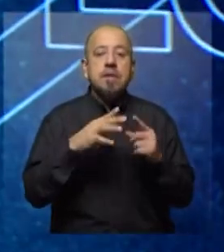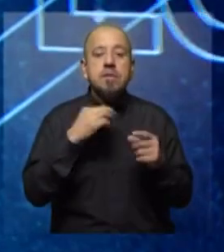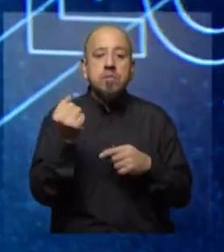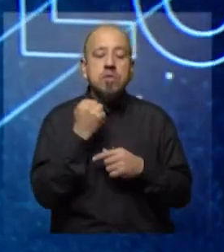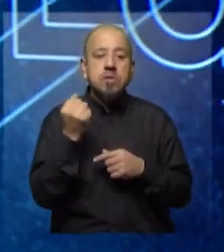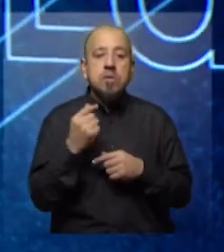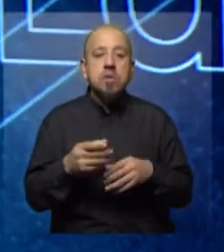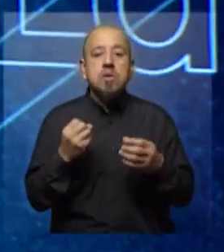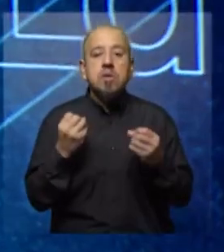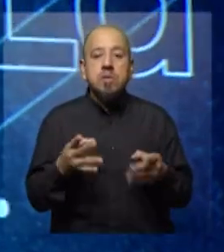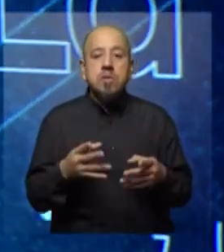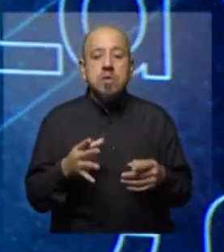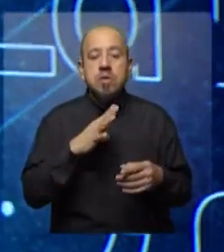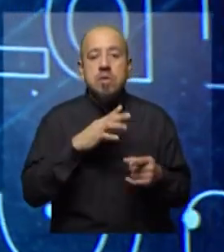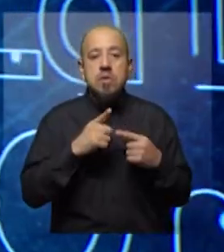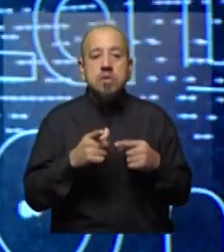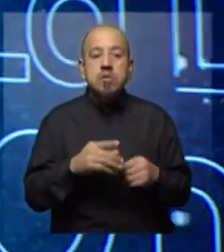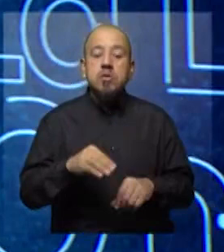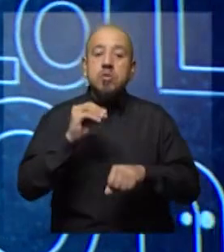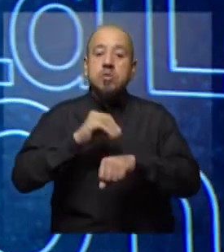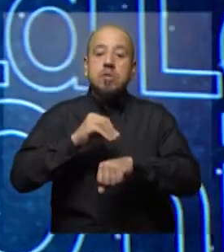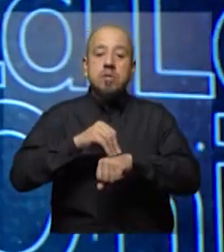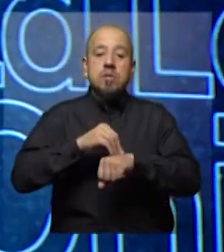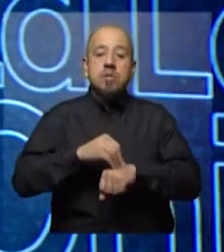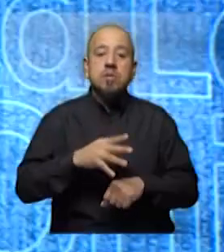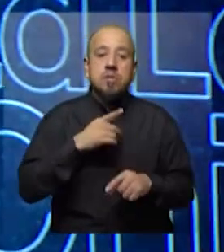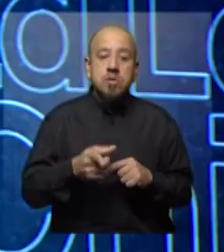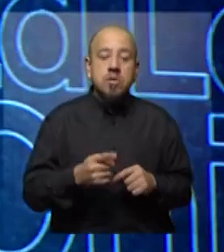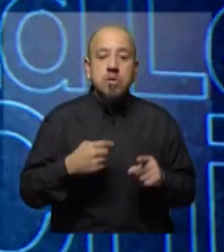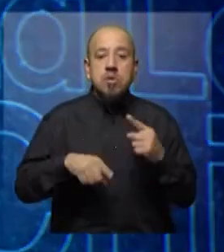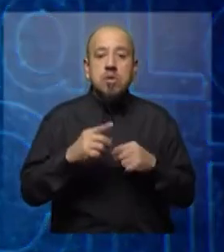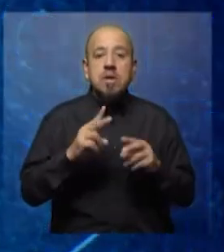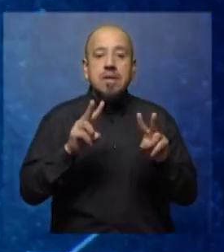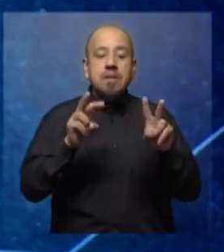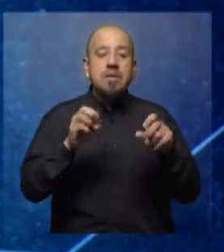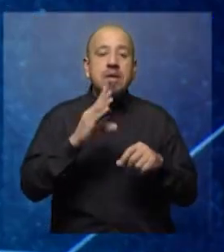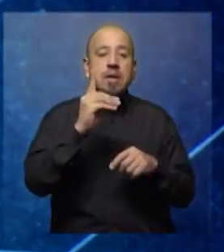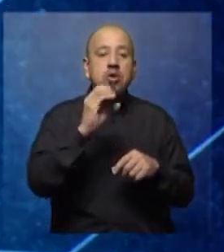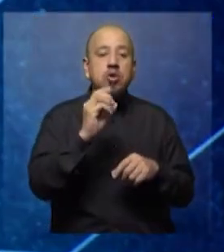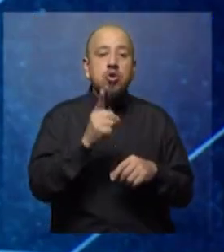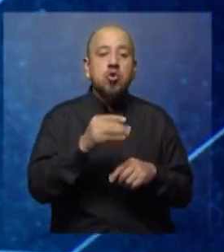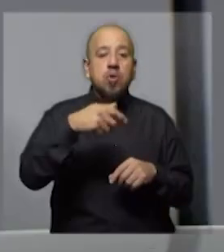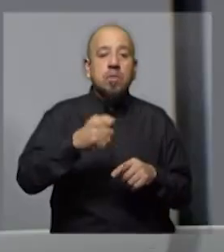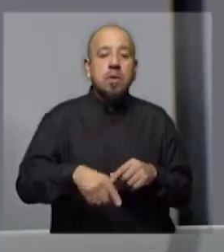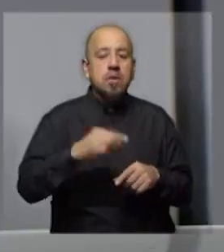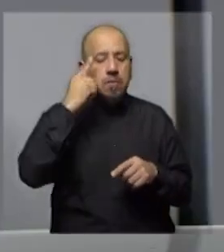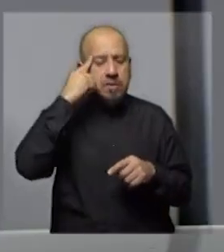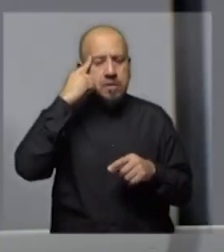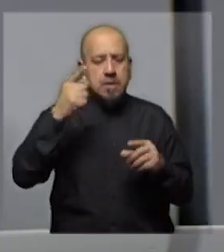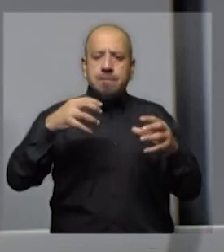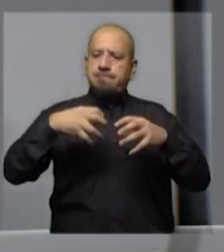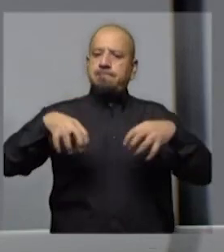es porque nos trata de advertir acerca de lo que significa caer en el dogmatismo porque pensar polarizadamente